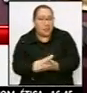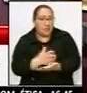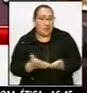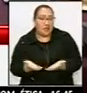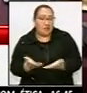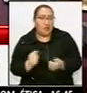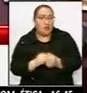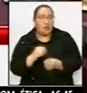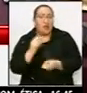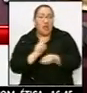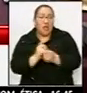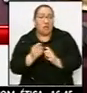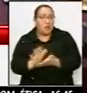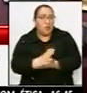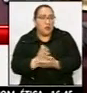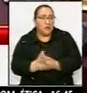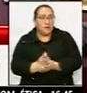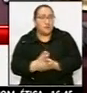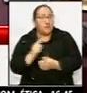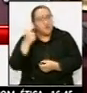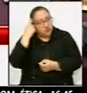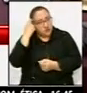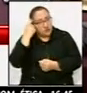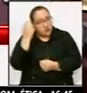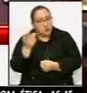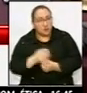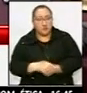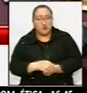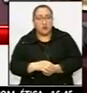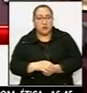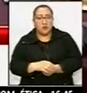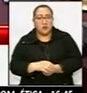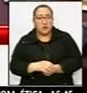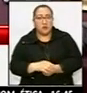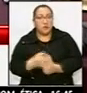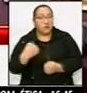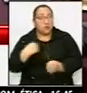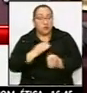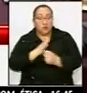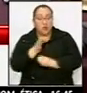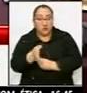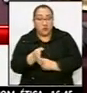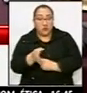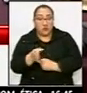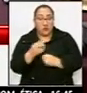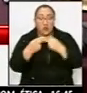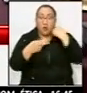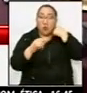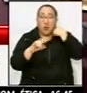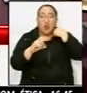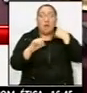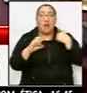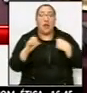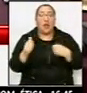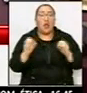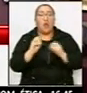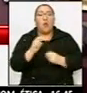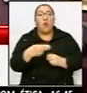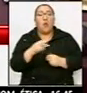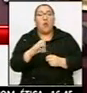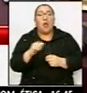hacer la reforestación. ¿Usted se imagina? Nomás vamos al distrito de Huarmaca o nos quedamos en